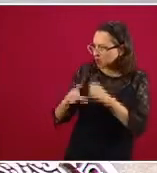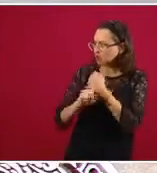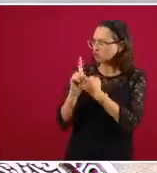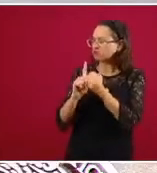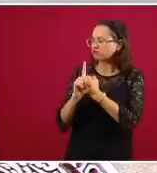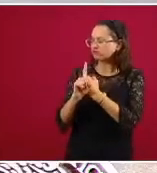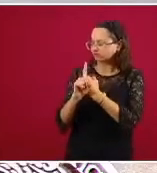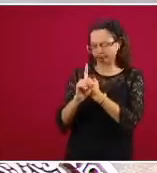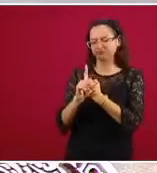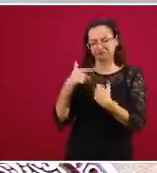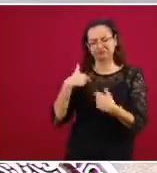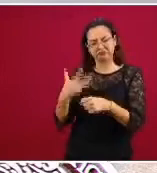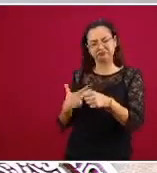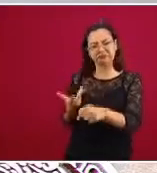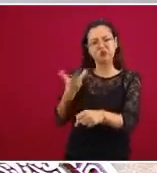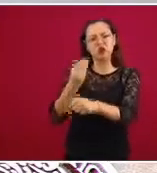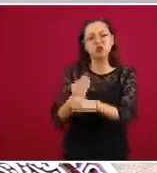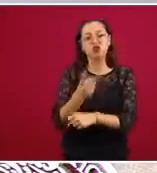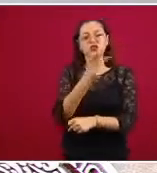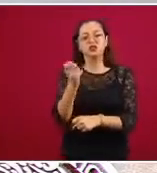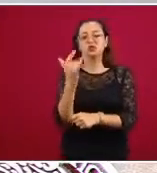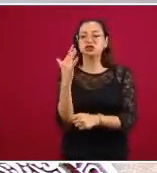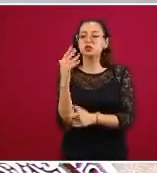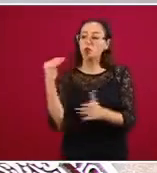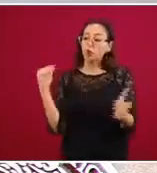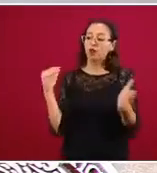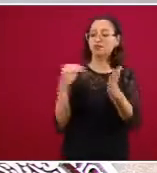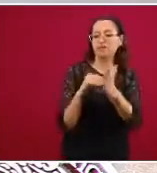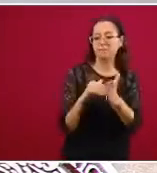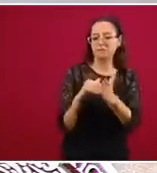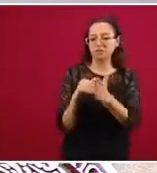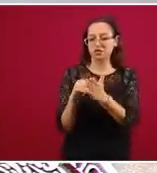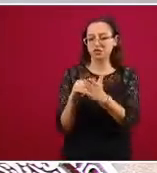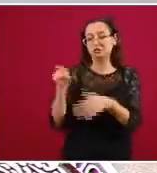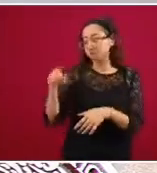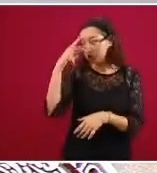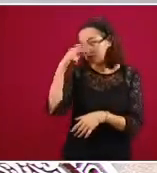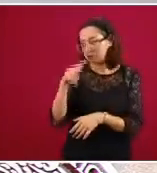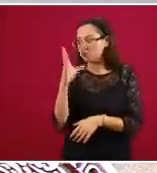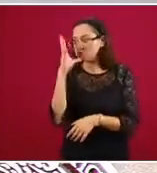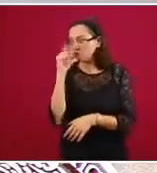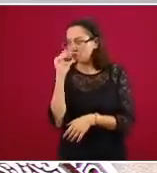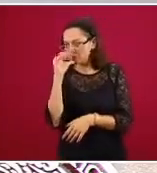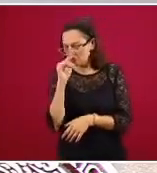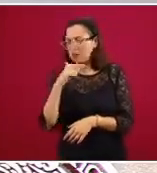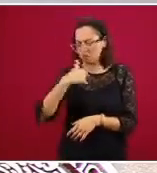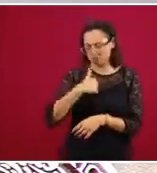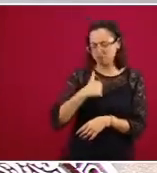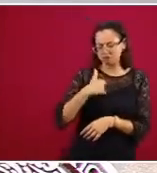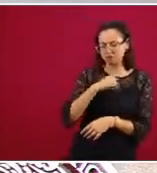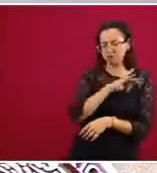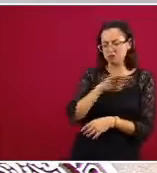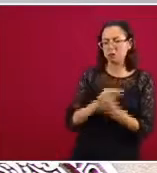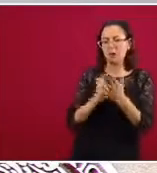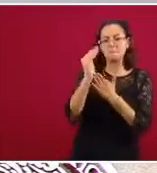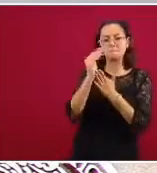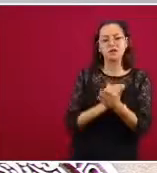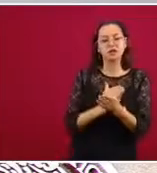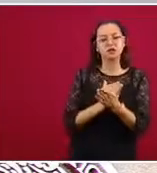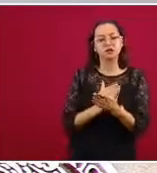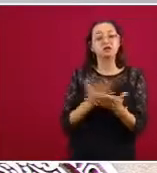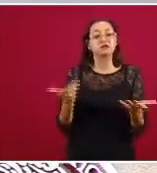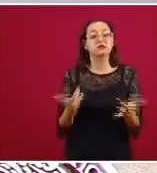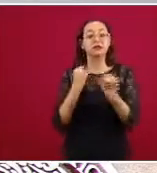barriles extras para compensar lo que México no puede. Y esto se hace en el